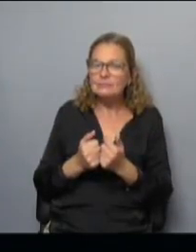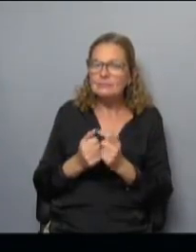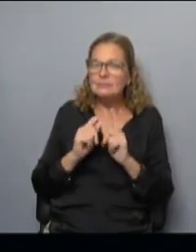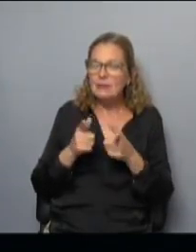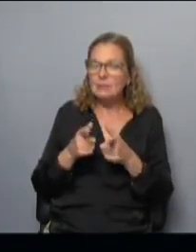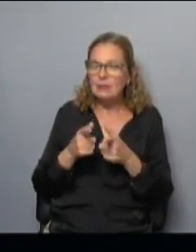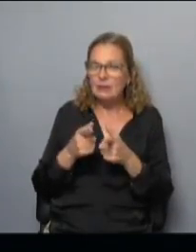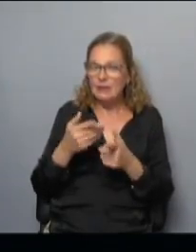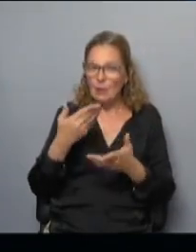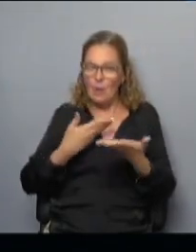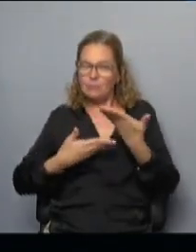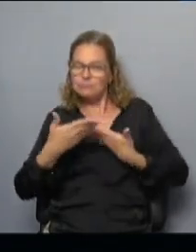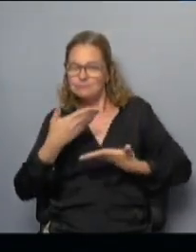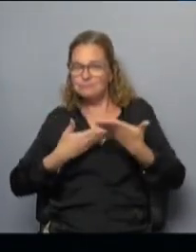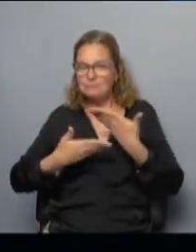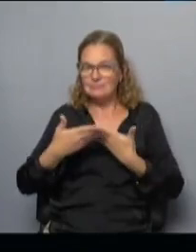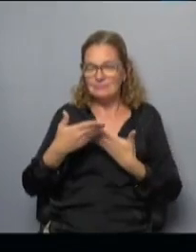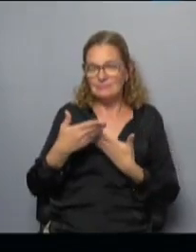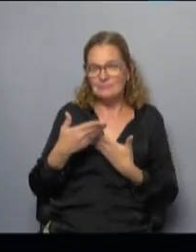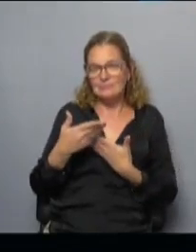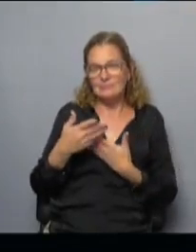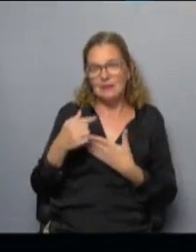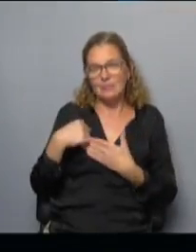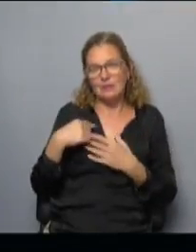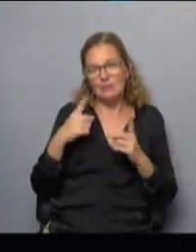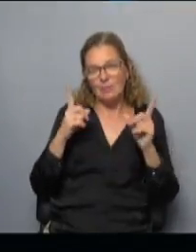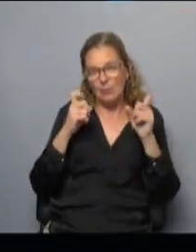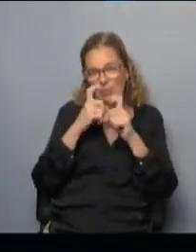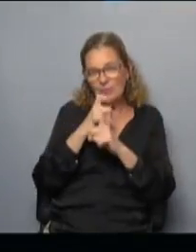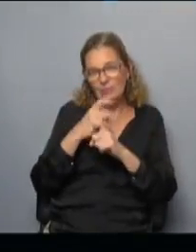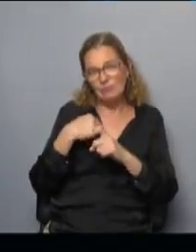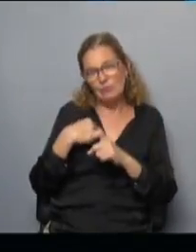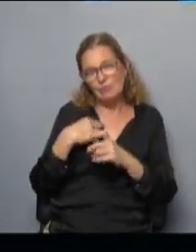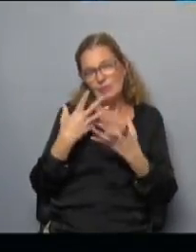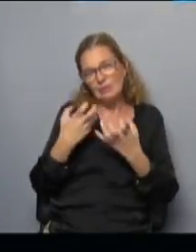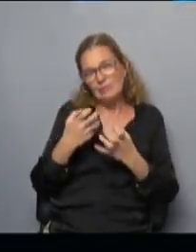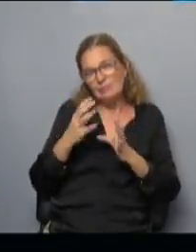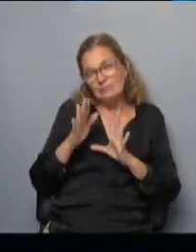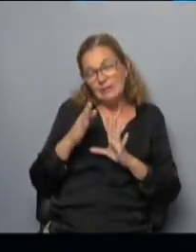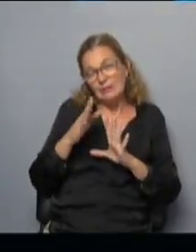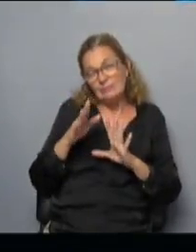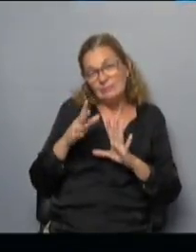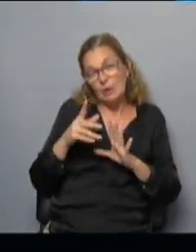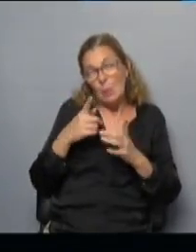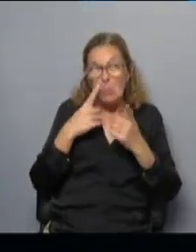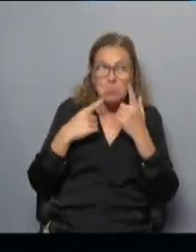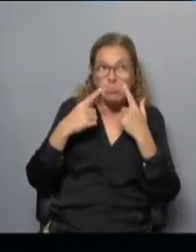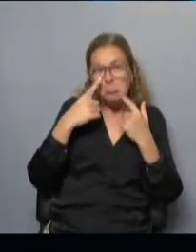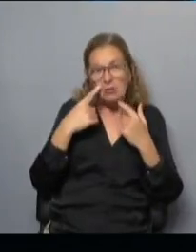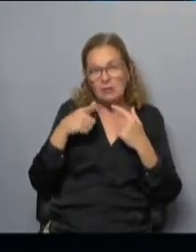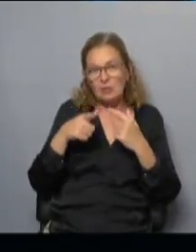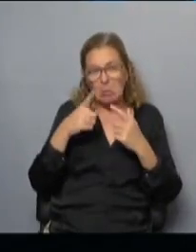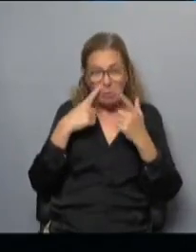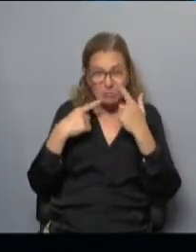y que lo intervengan digamos porque esto me está costando extraña extraño pero bueno tampoco esto es un